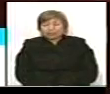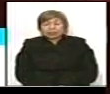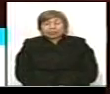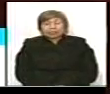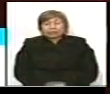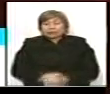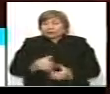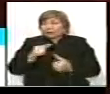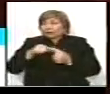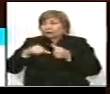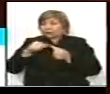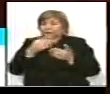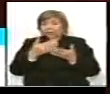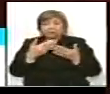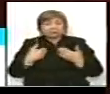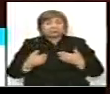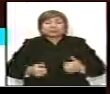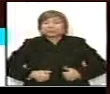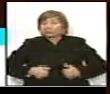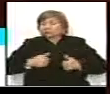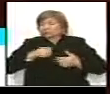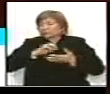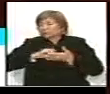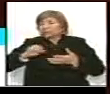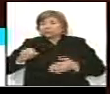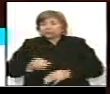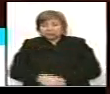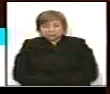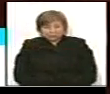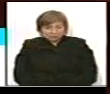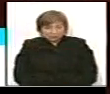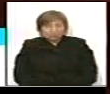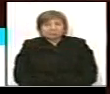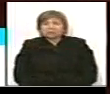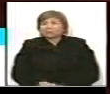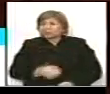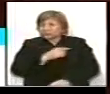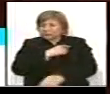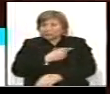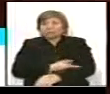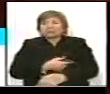Relaciones tóxicas nos quitan vida, nos quitan energía,